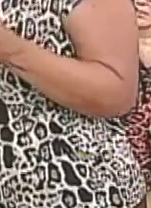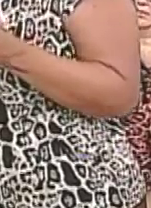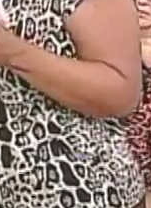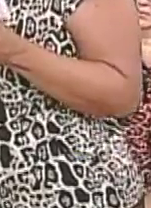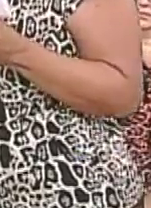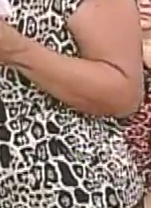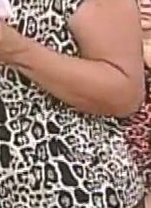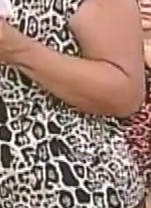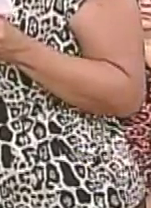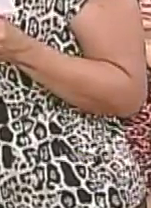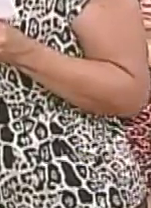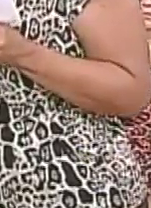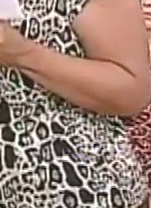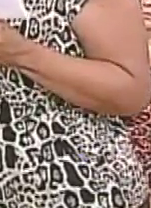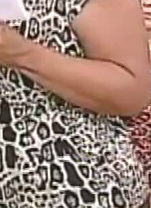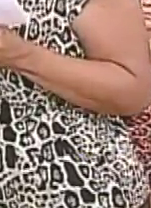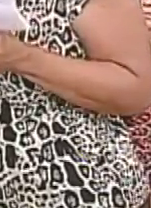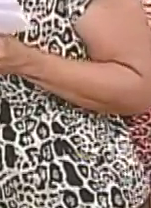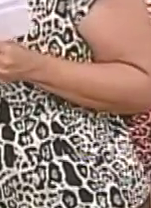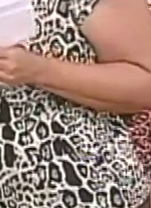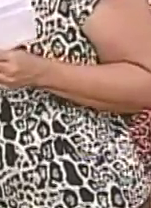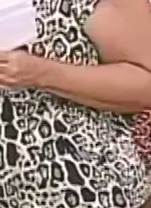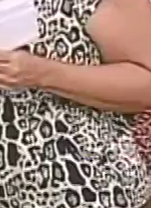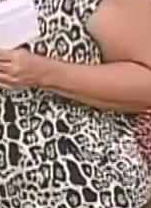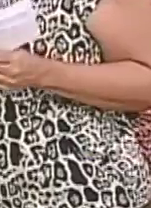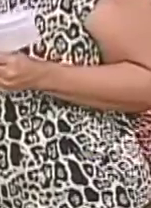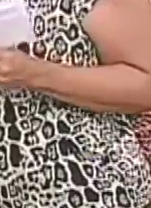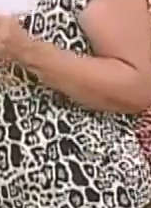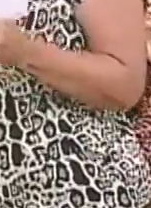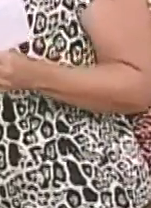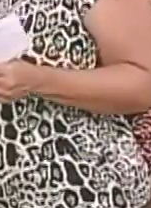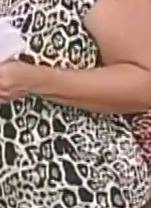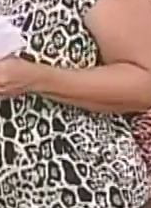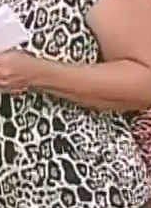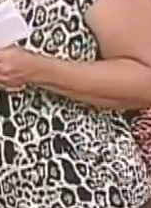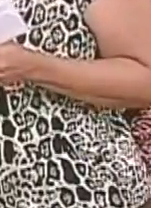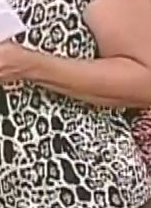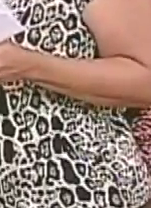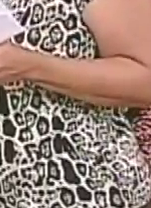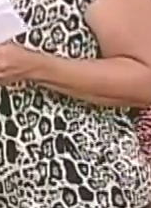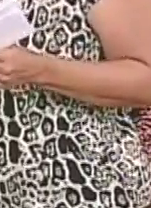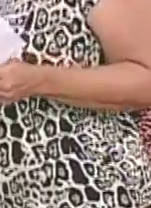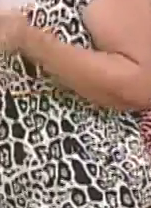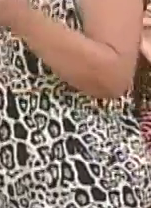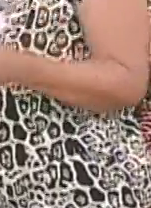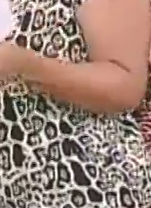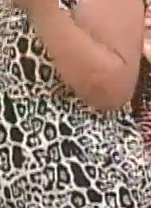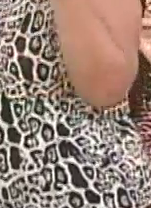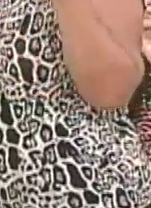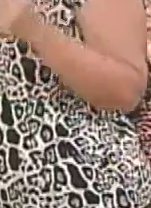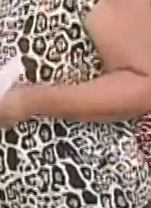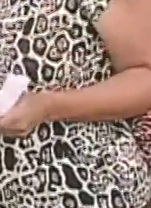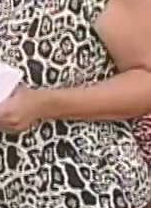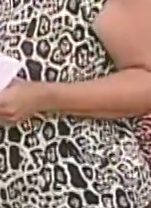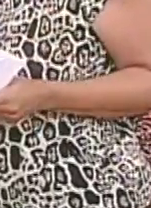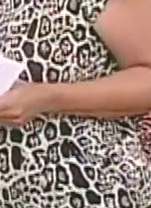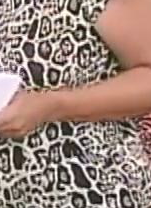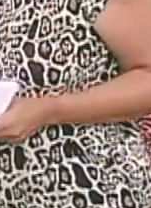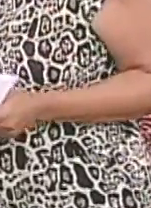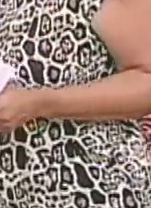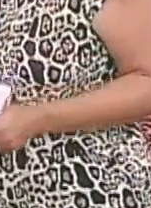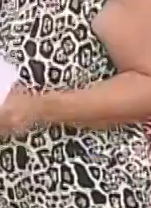registro en el Ministerio Popular para la Salud. Camarada, usted cuenta con un